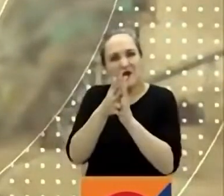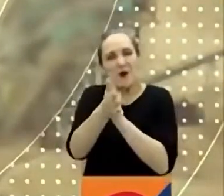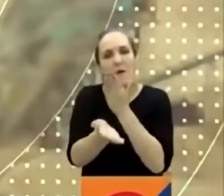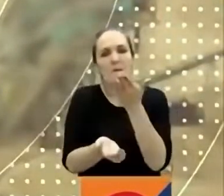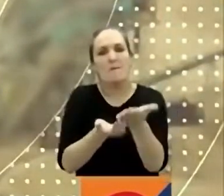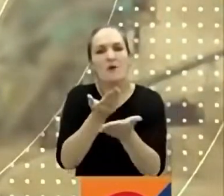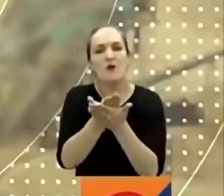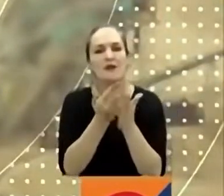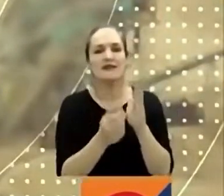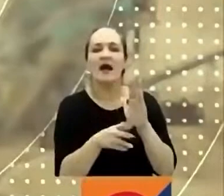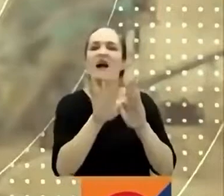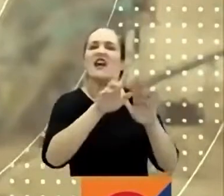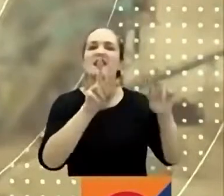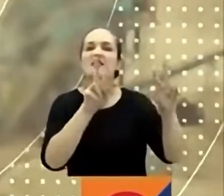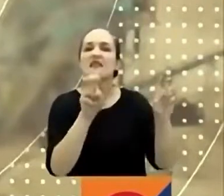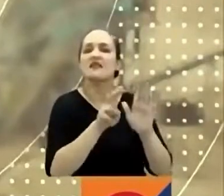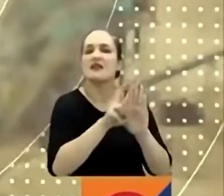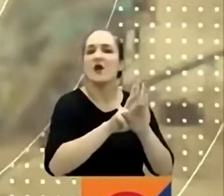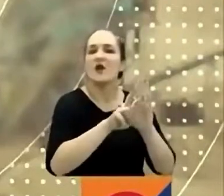teoría del decrecimiento económico.